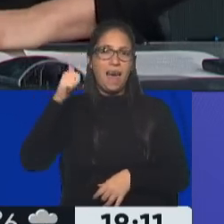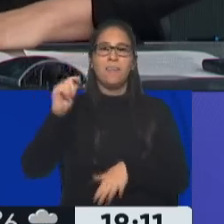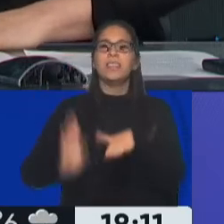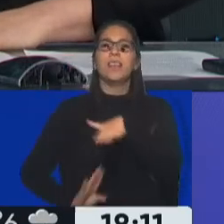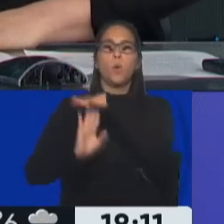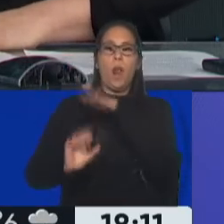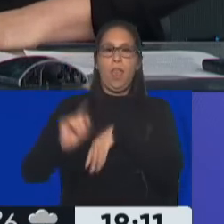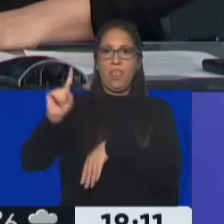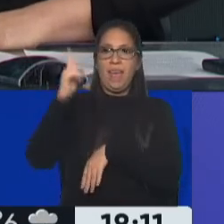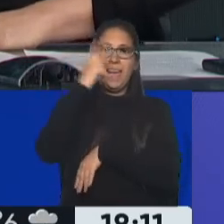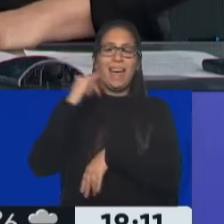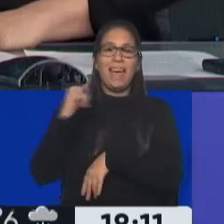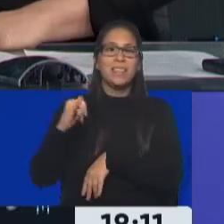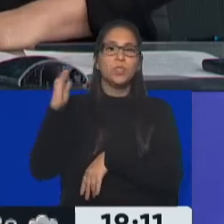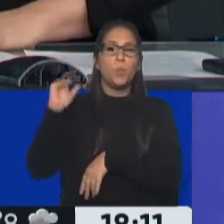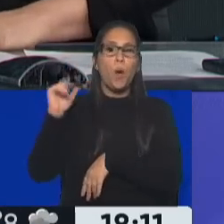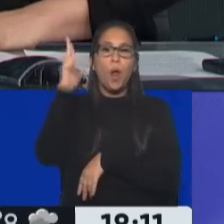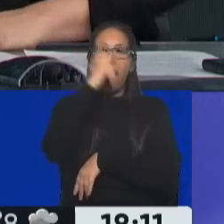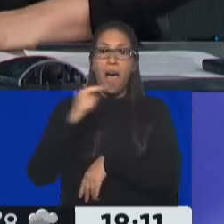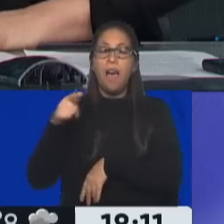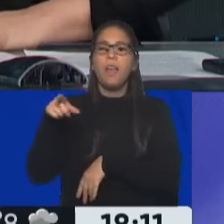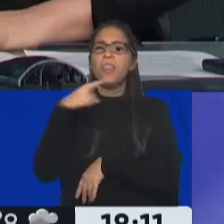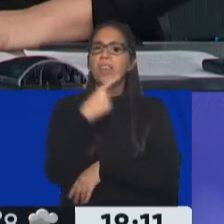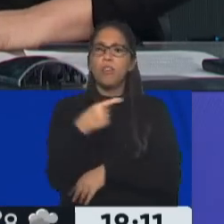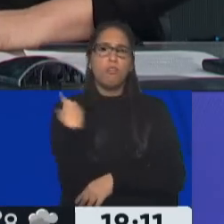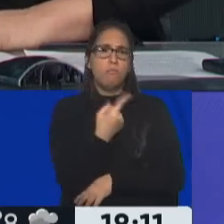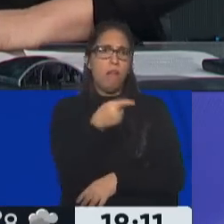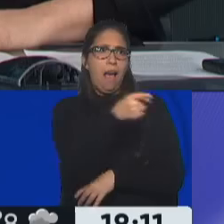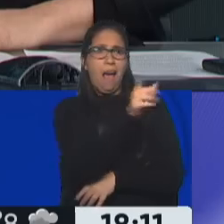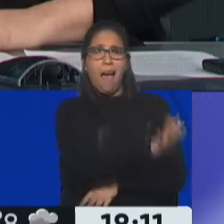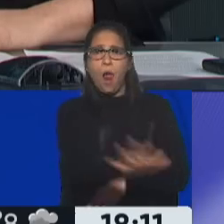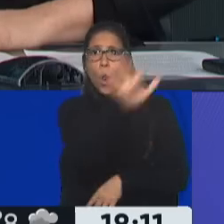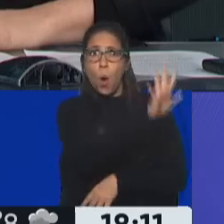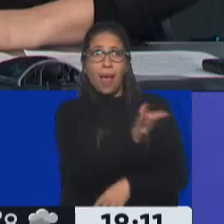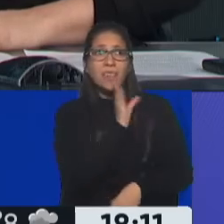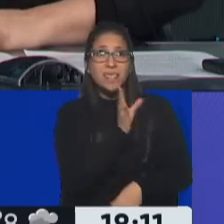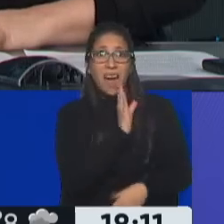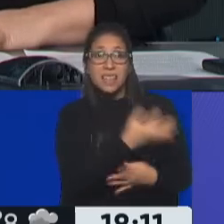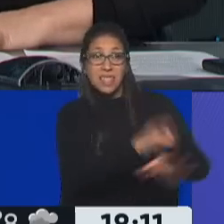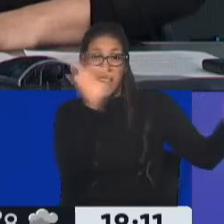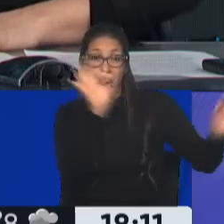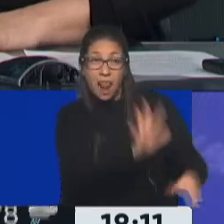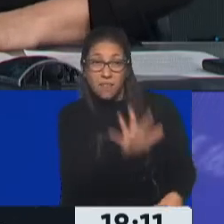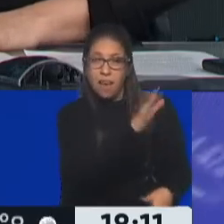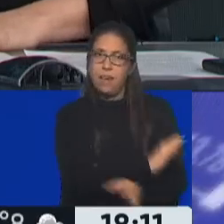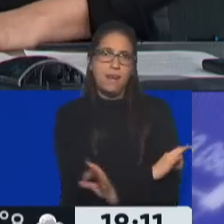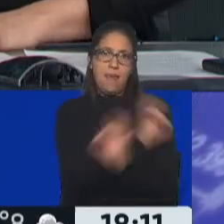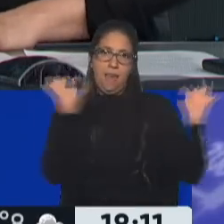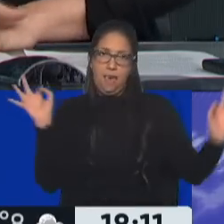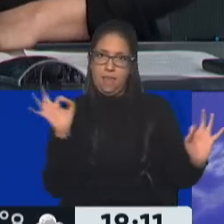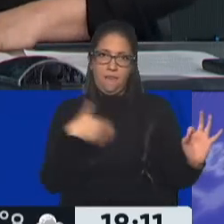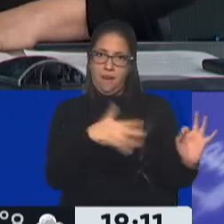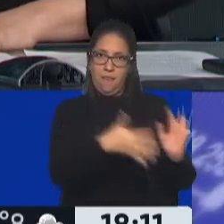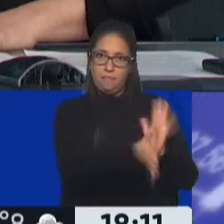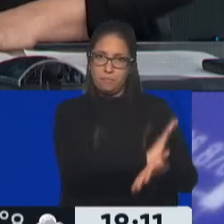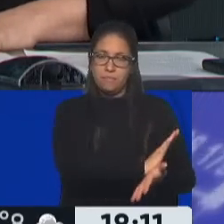digo, de Hezbollah, diciendo directamente no va a quedar a salvo ningún lugar en Israel, y como lo decías, Pablo, recién,